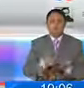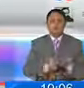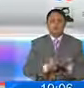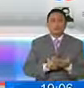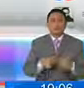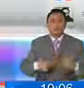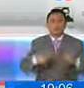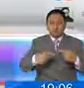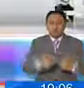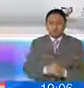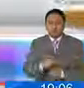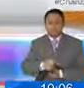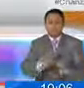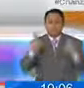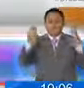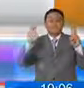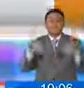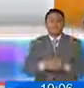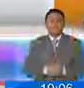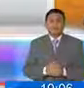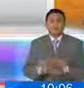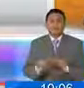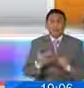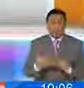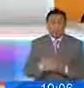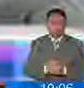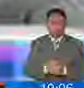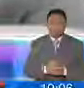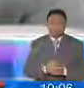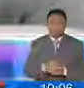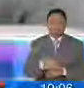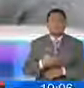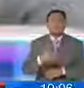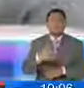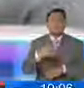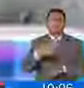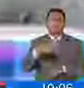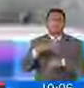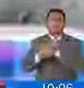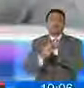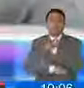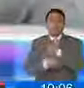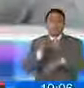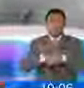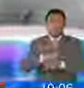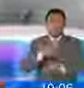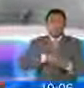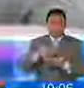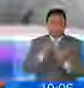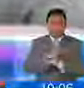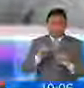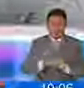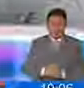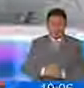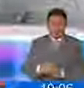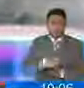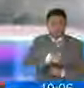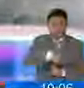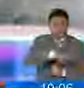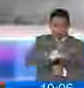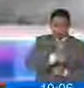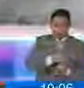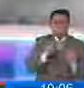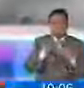otro de los temas que analizan es el apremio por falta de pago en las pensiones. La gente de Coparentalidad dice que se racionalice esta medida para quienes no alcanzan a cubrir